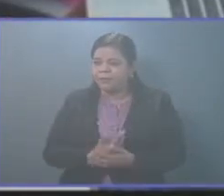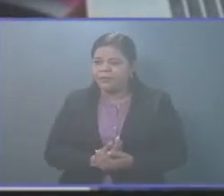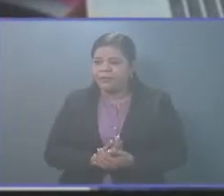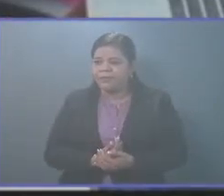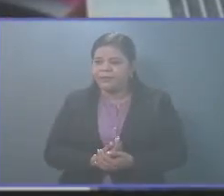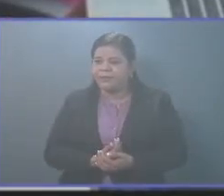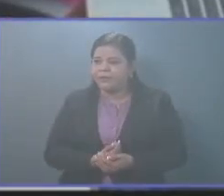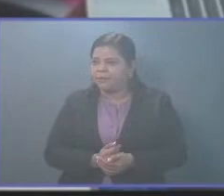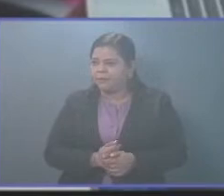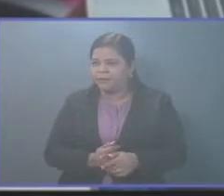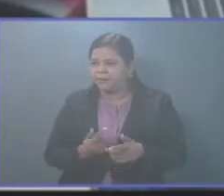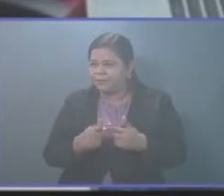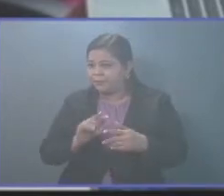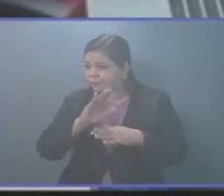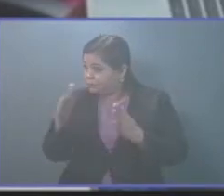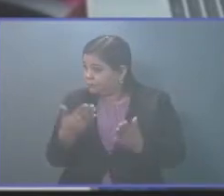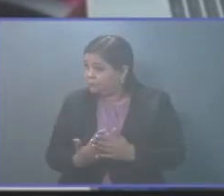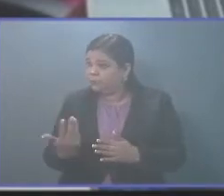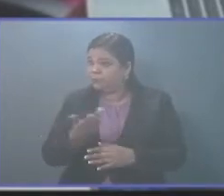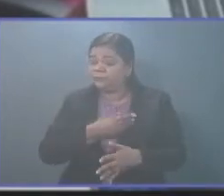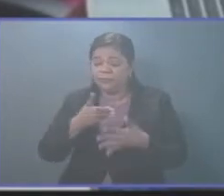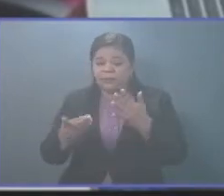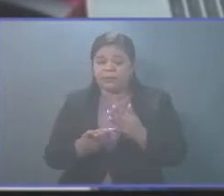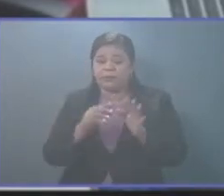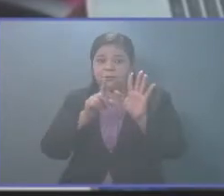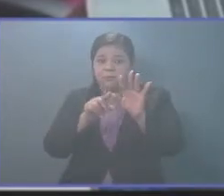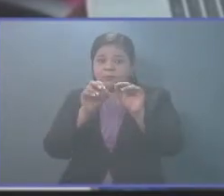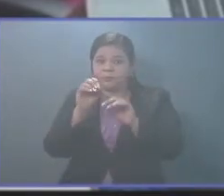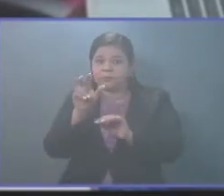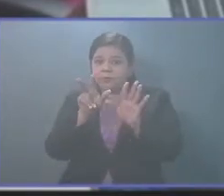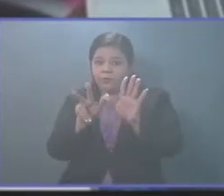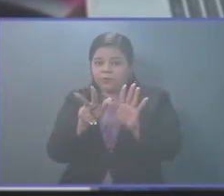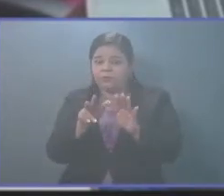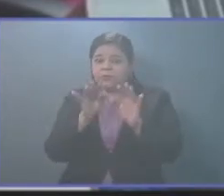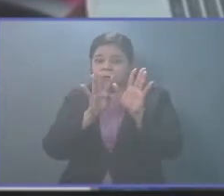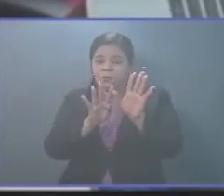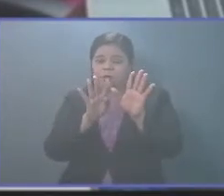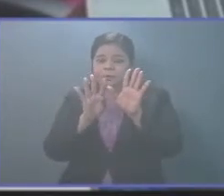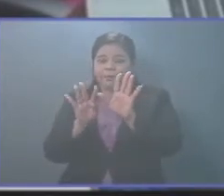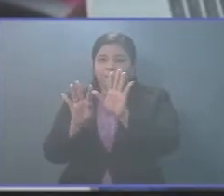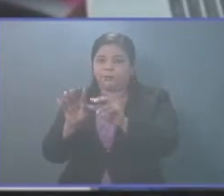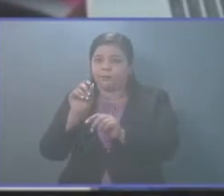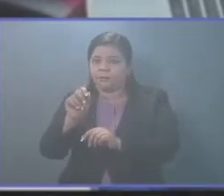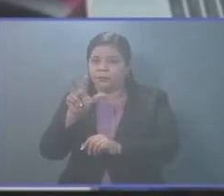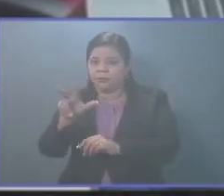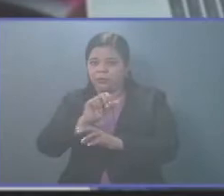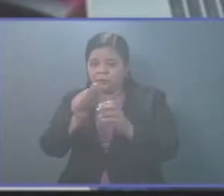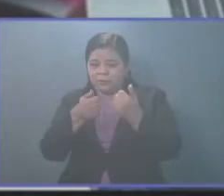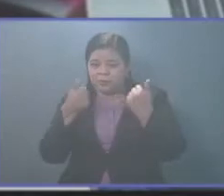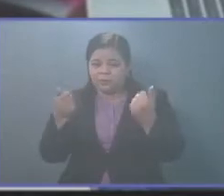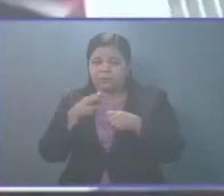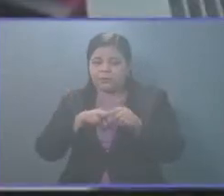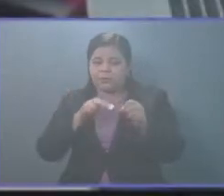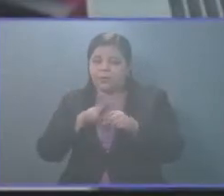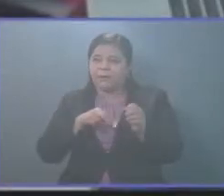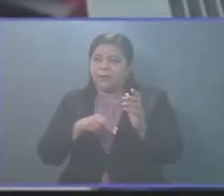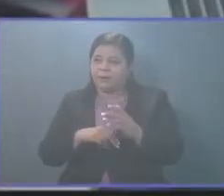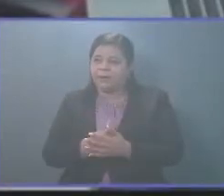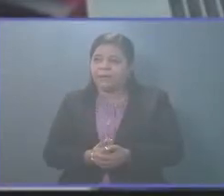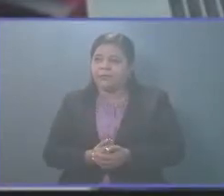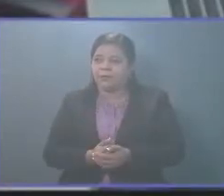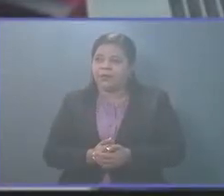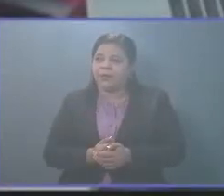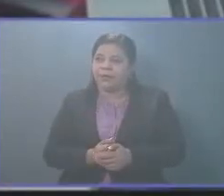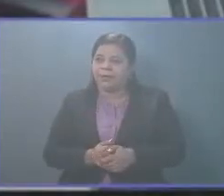vinculados con el decreto 608 han sido $999.3 millones. De esos,